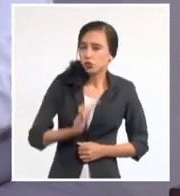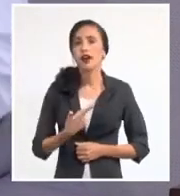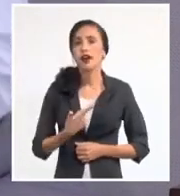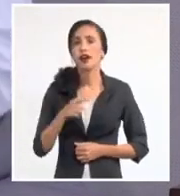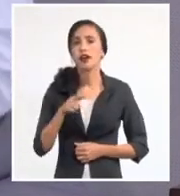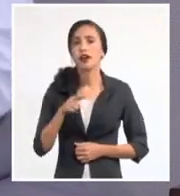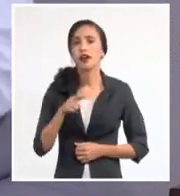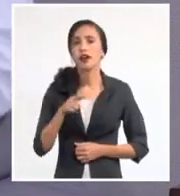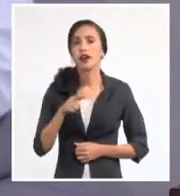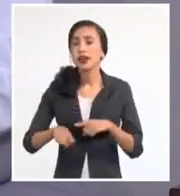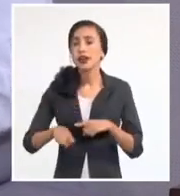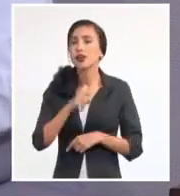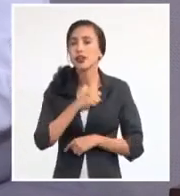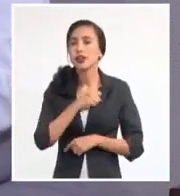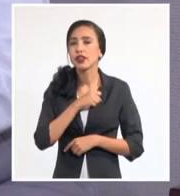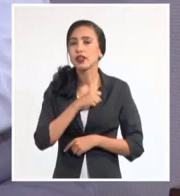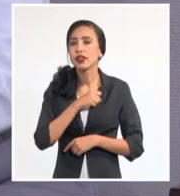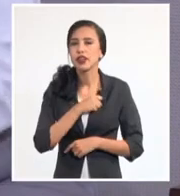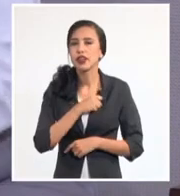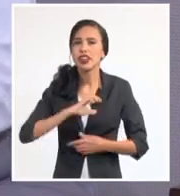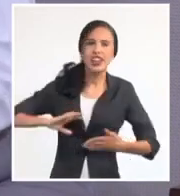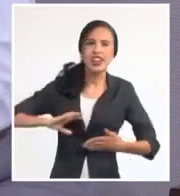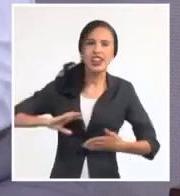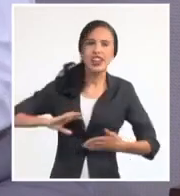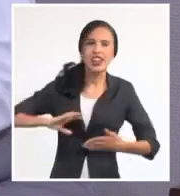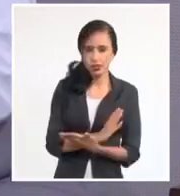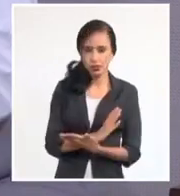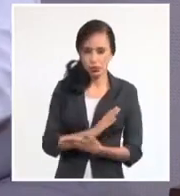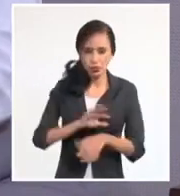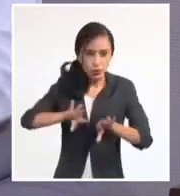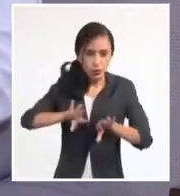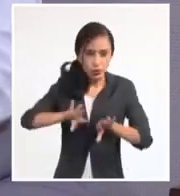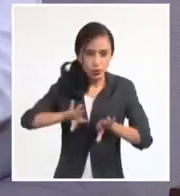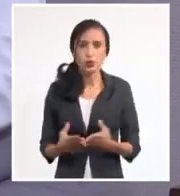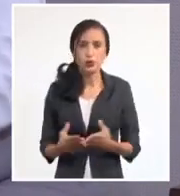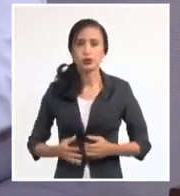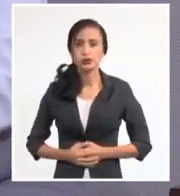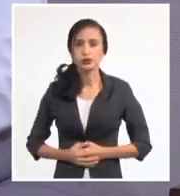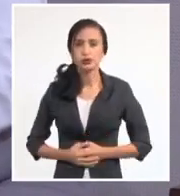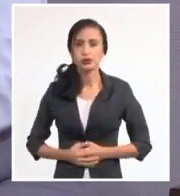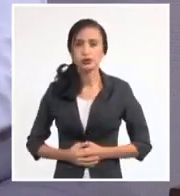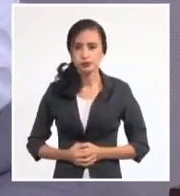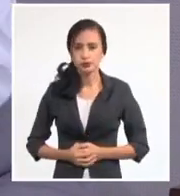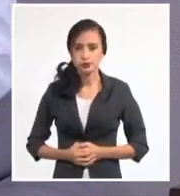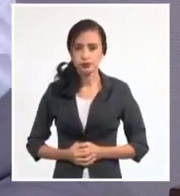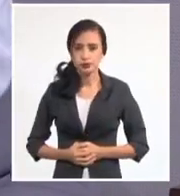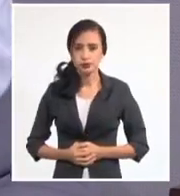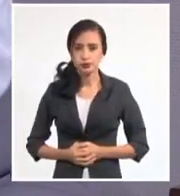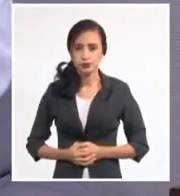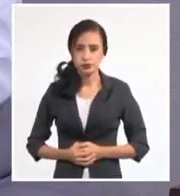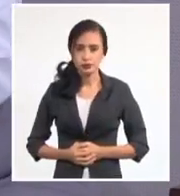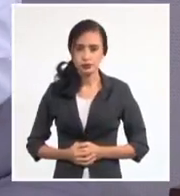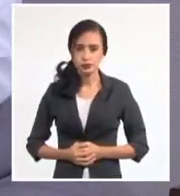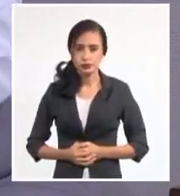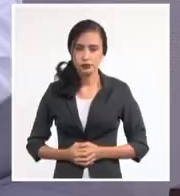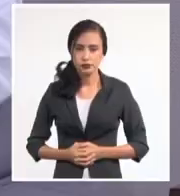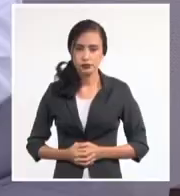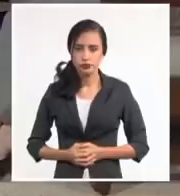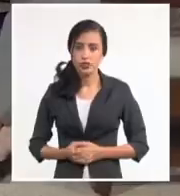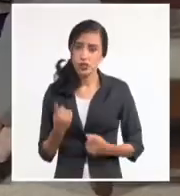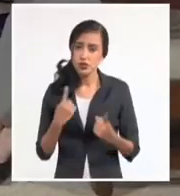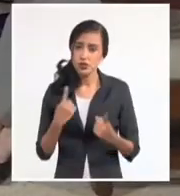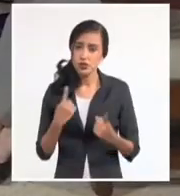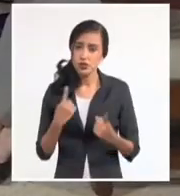querido penetrar y desmantelarnos pieza a pieza. Pero hay una intuición que no es tan fácil de desmontar en Cuba. Tú